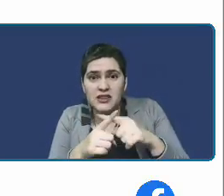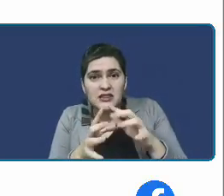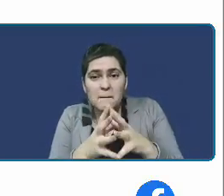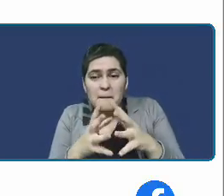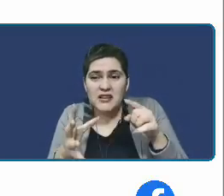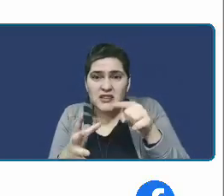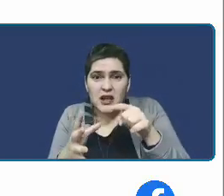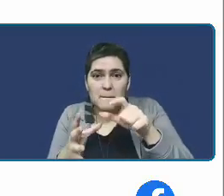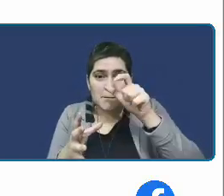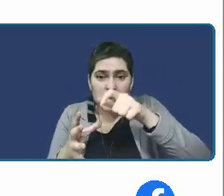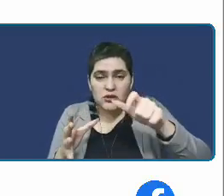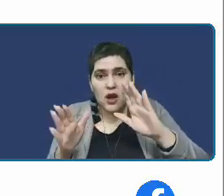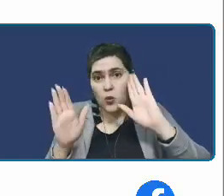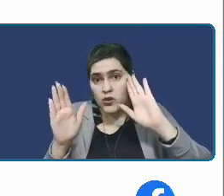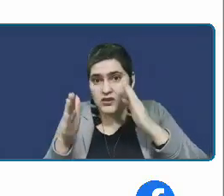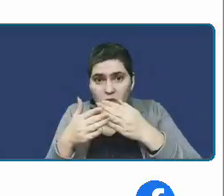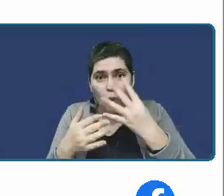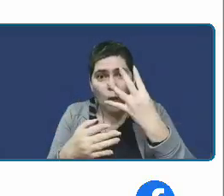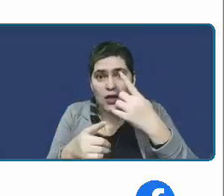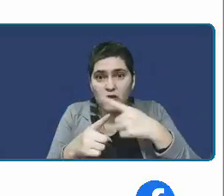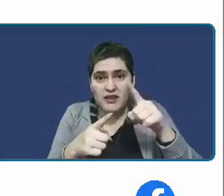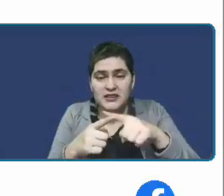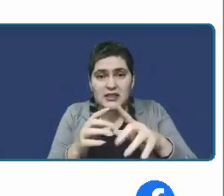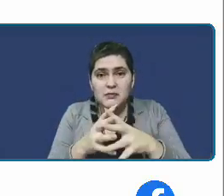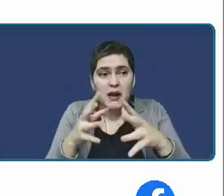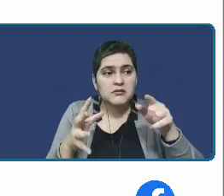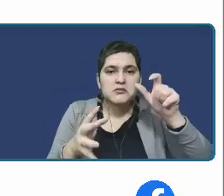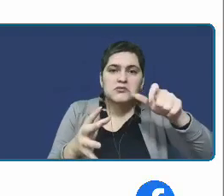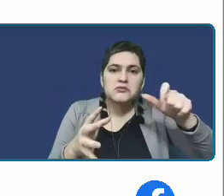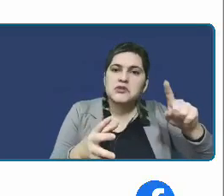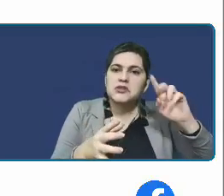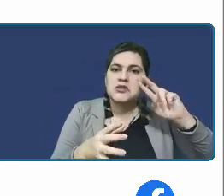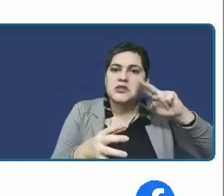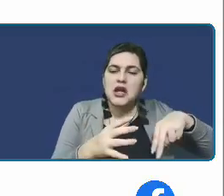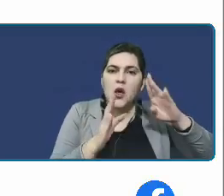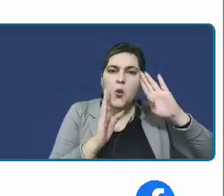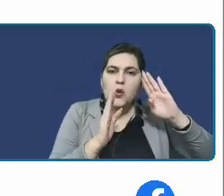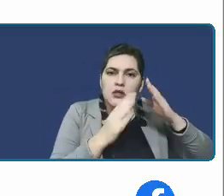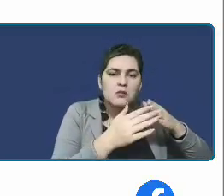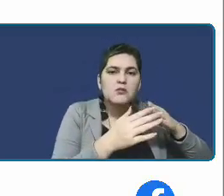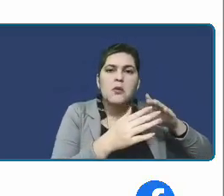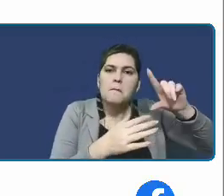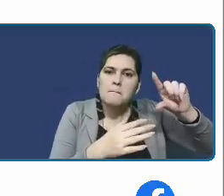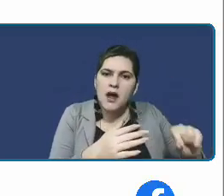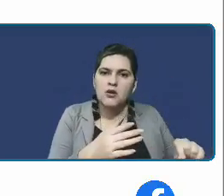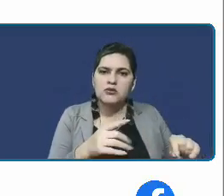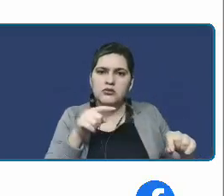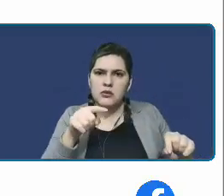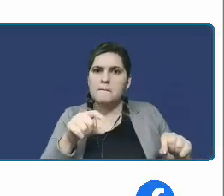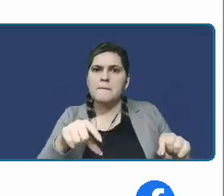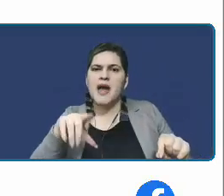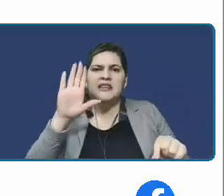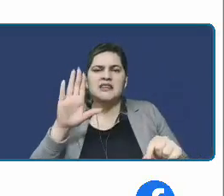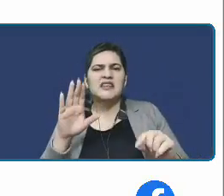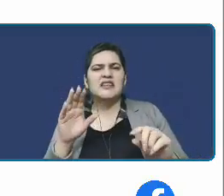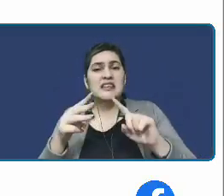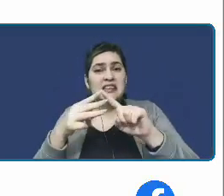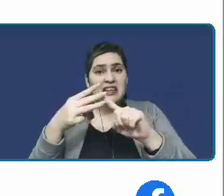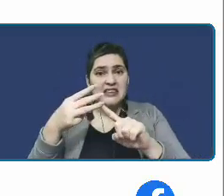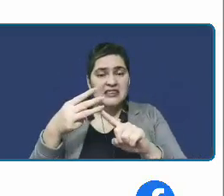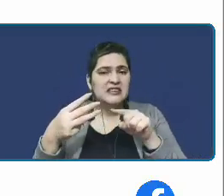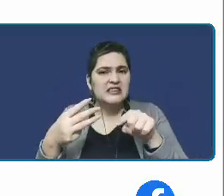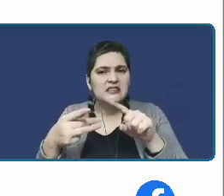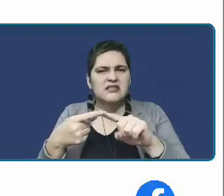que en la población sin autismo. Y podemos tener 3 grandes grupos, ¿no es cierto? El dolor, que tengo dolor abdominal,